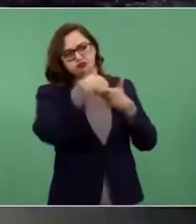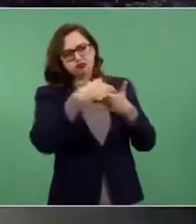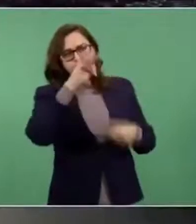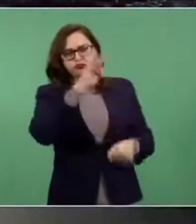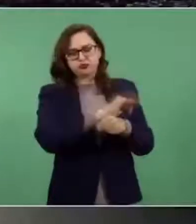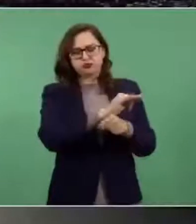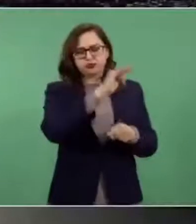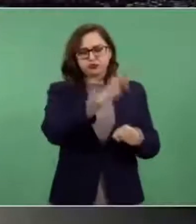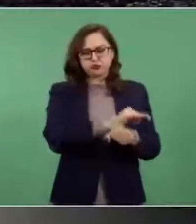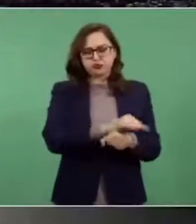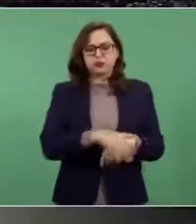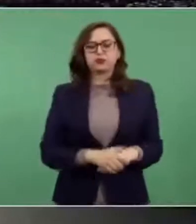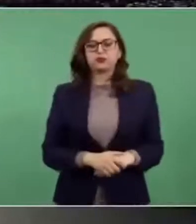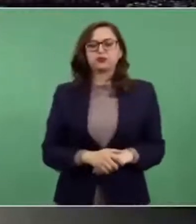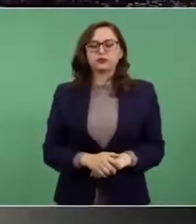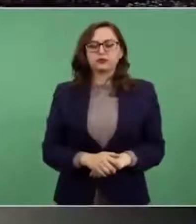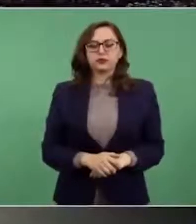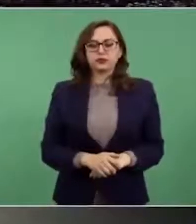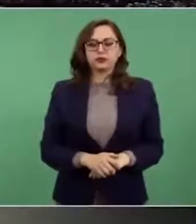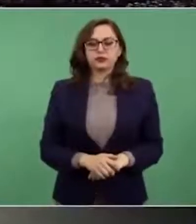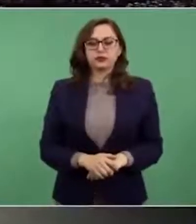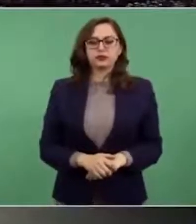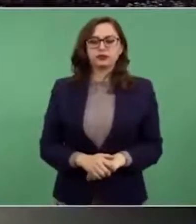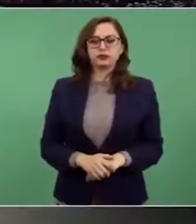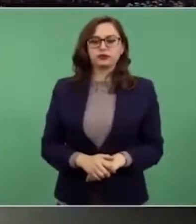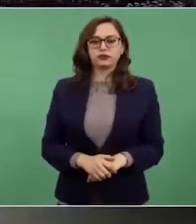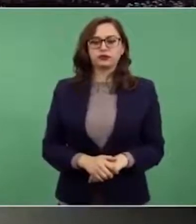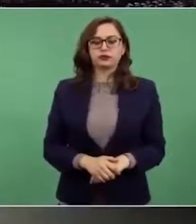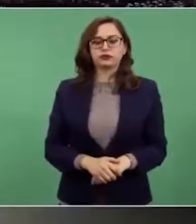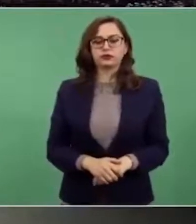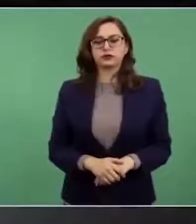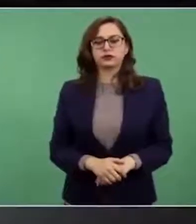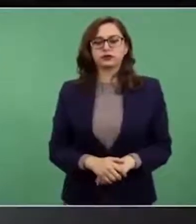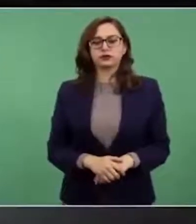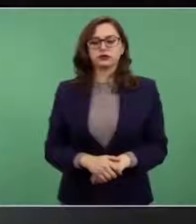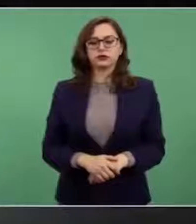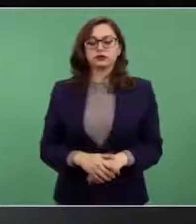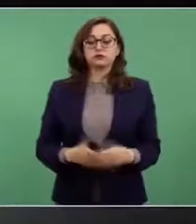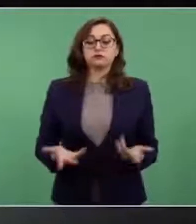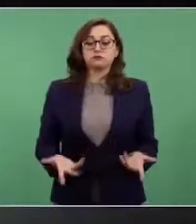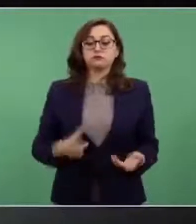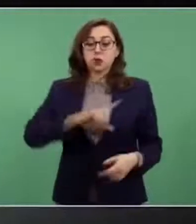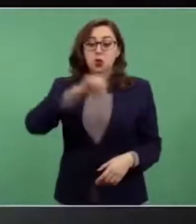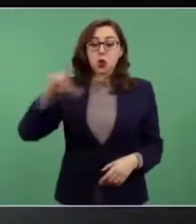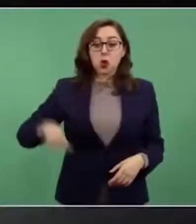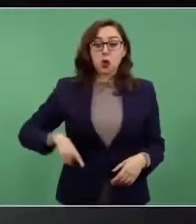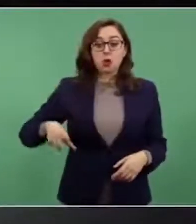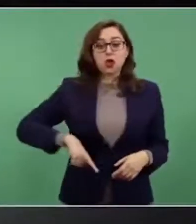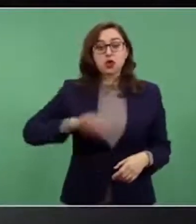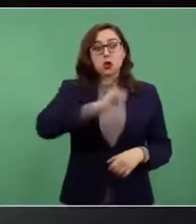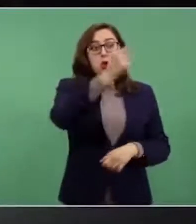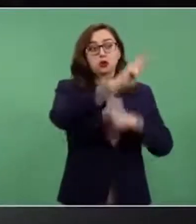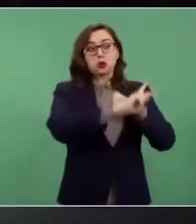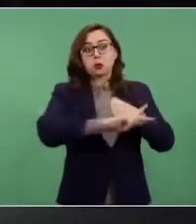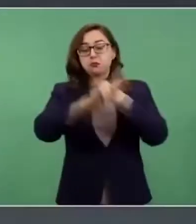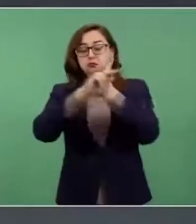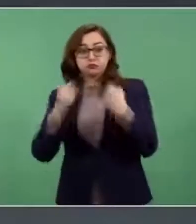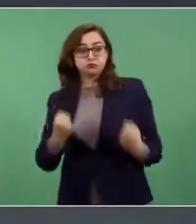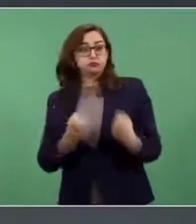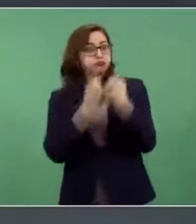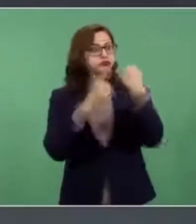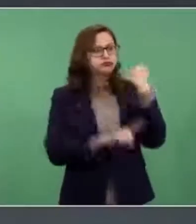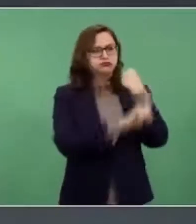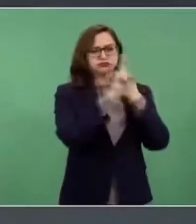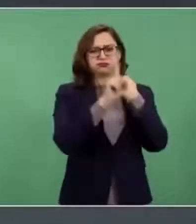No tenemos conflicto con ningún gobierno en el mundo. Se permitió